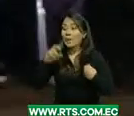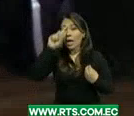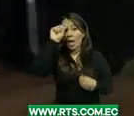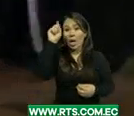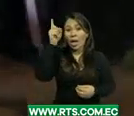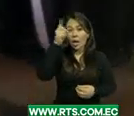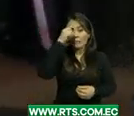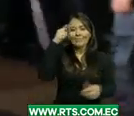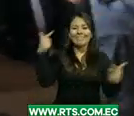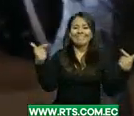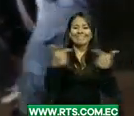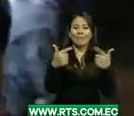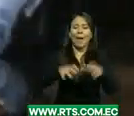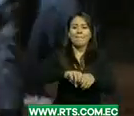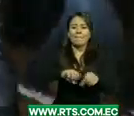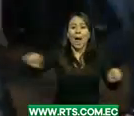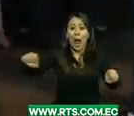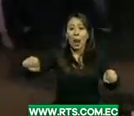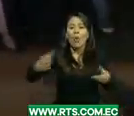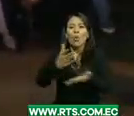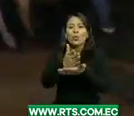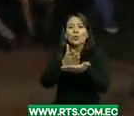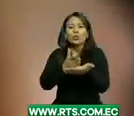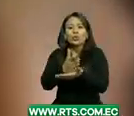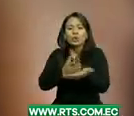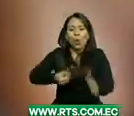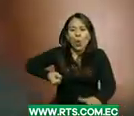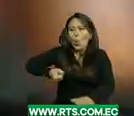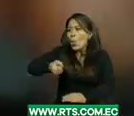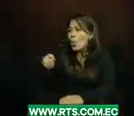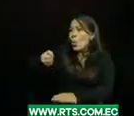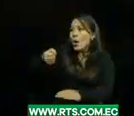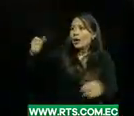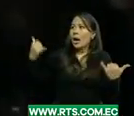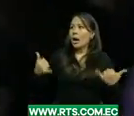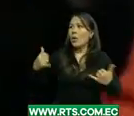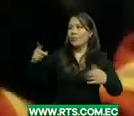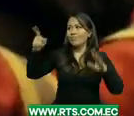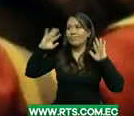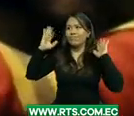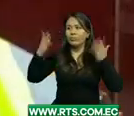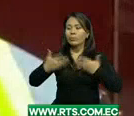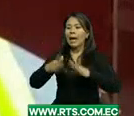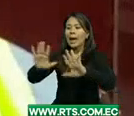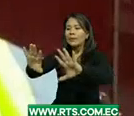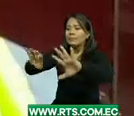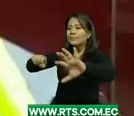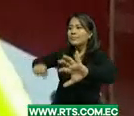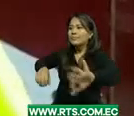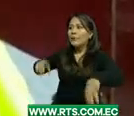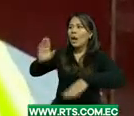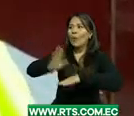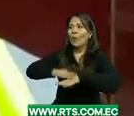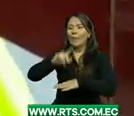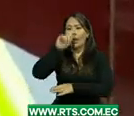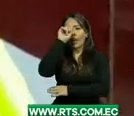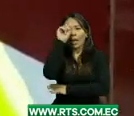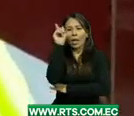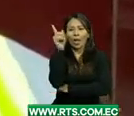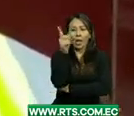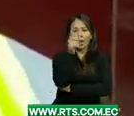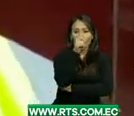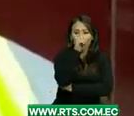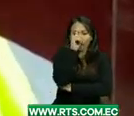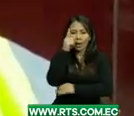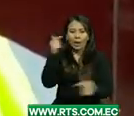en peleas grupales con palos y cuchillos. Los heridos fueron atendidos por los casacas rojas. La gente en estado etílico se agredieron